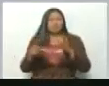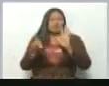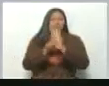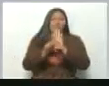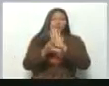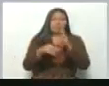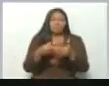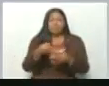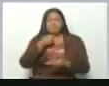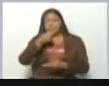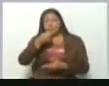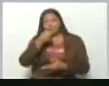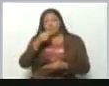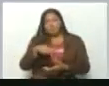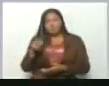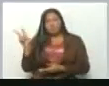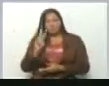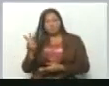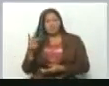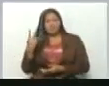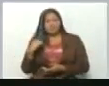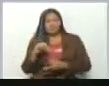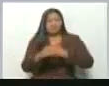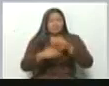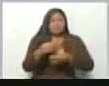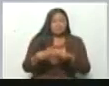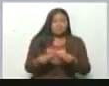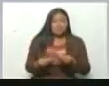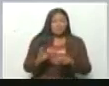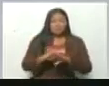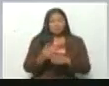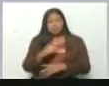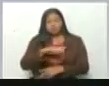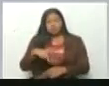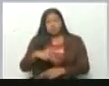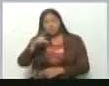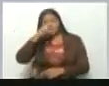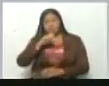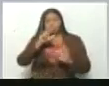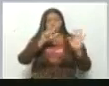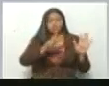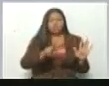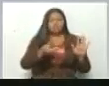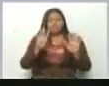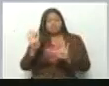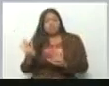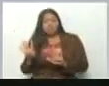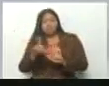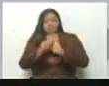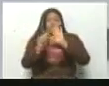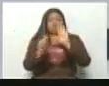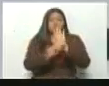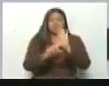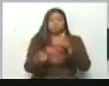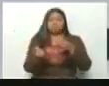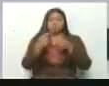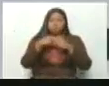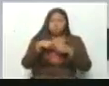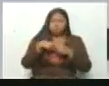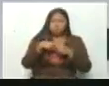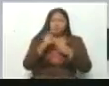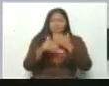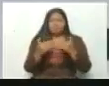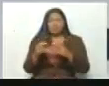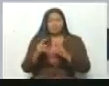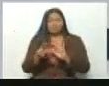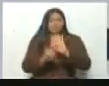ejercicio del periodismo en Venezuela es una deuda que se tiene, porque nosotros en el año 89 se aprobó una constitución que de ella